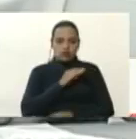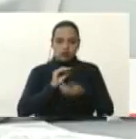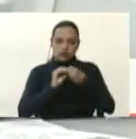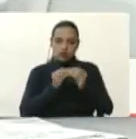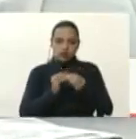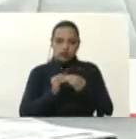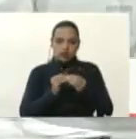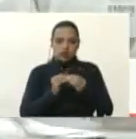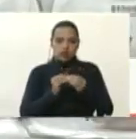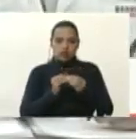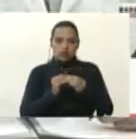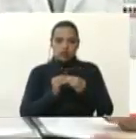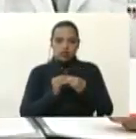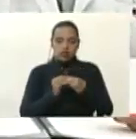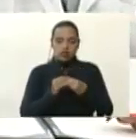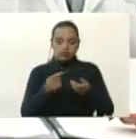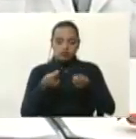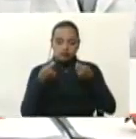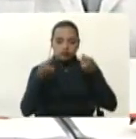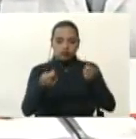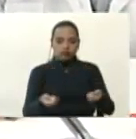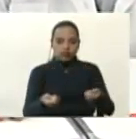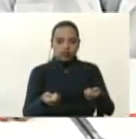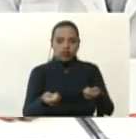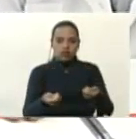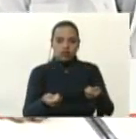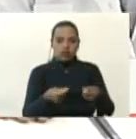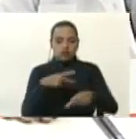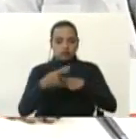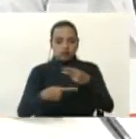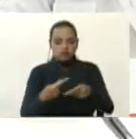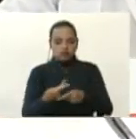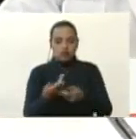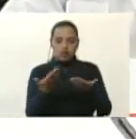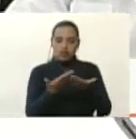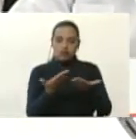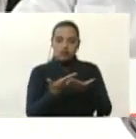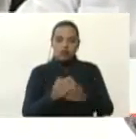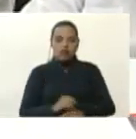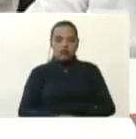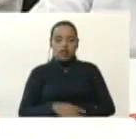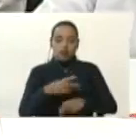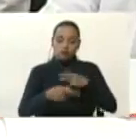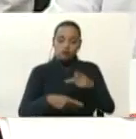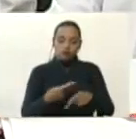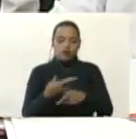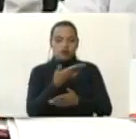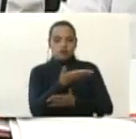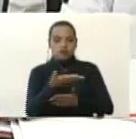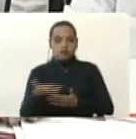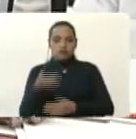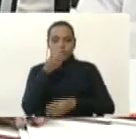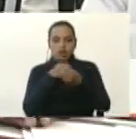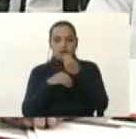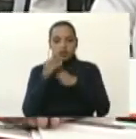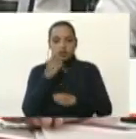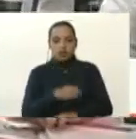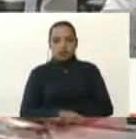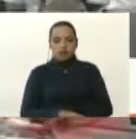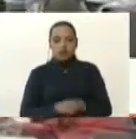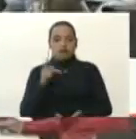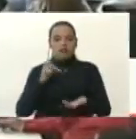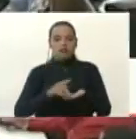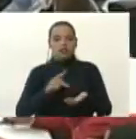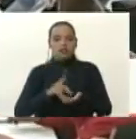de abastecimiento y producción, los CLAP de las escuelas. Y además, en el proceso de distribución de los alimentos, está involucrada